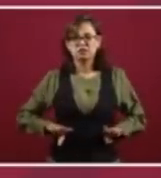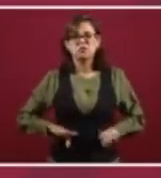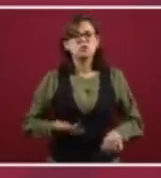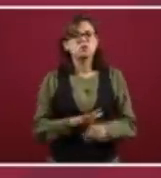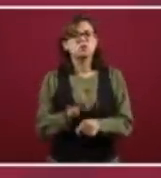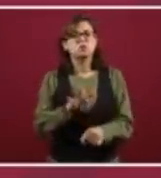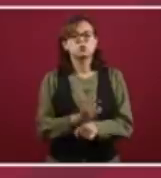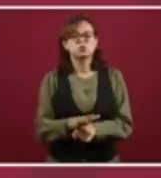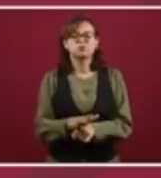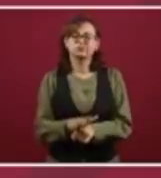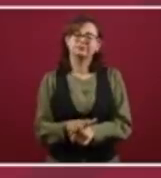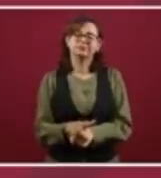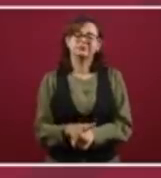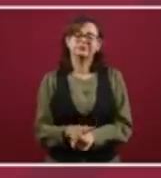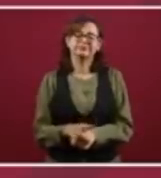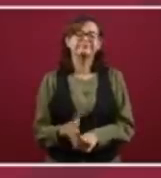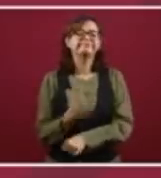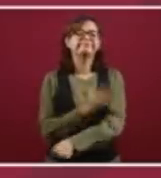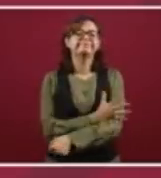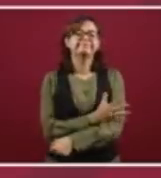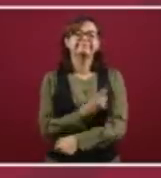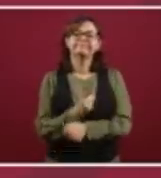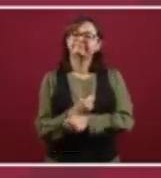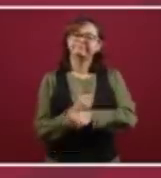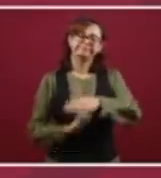es la honestidad.